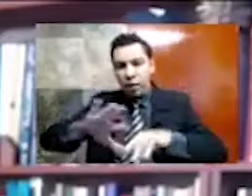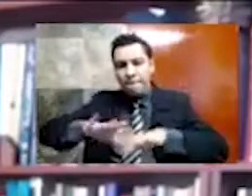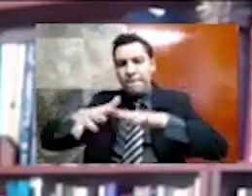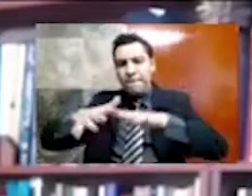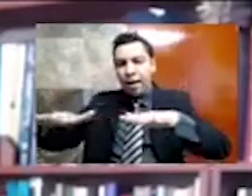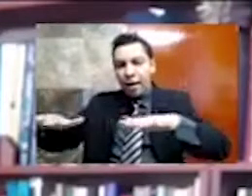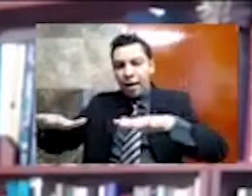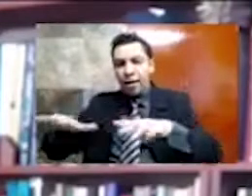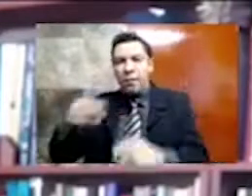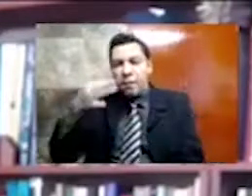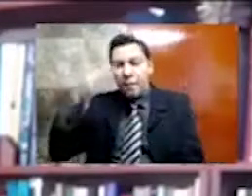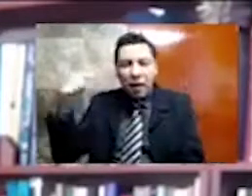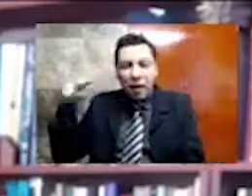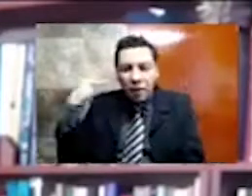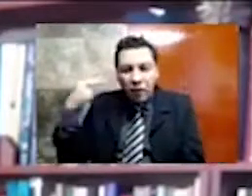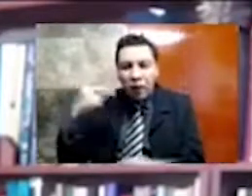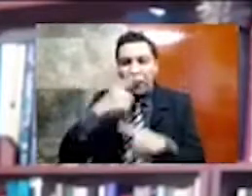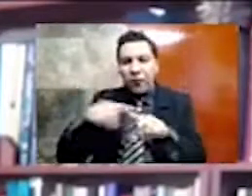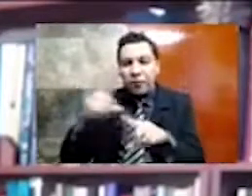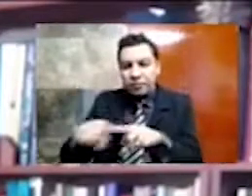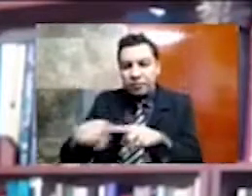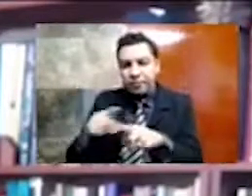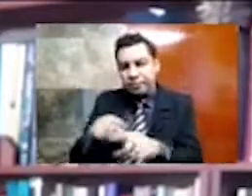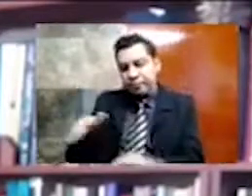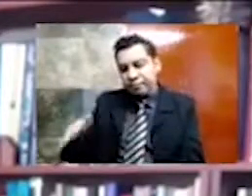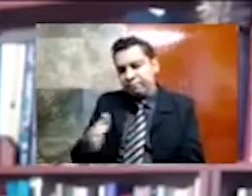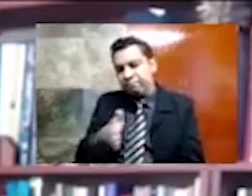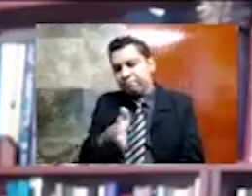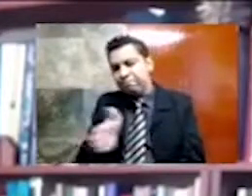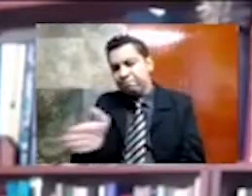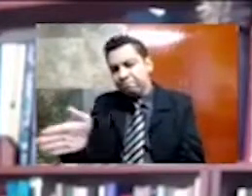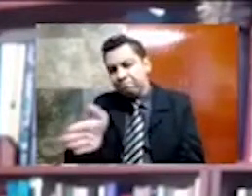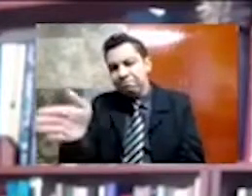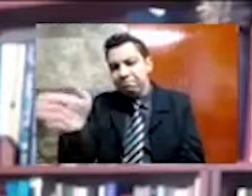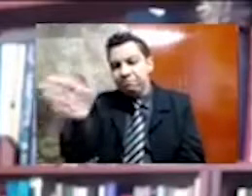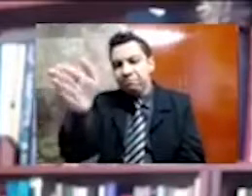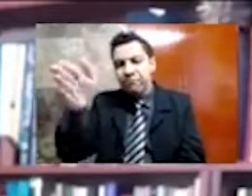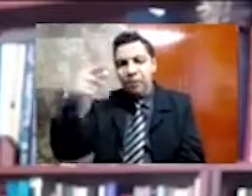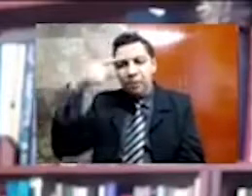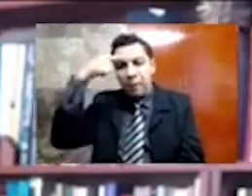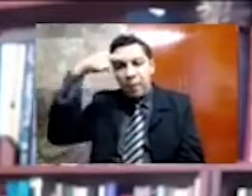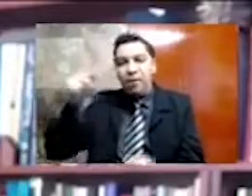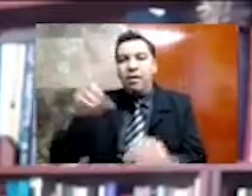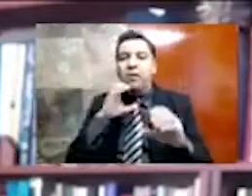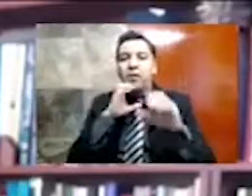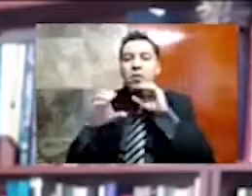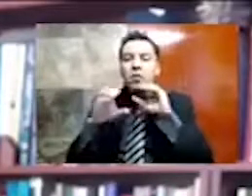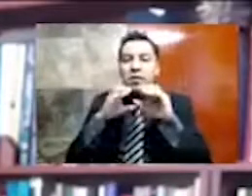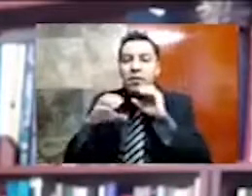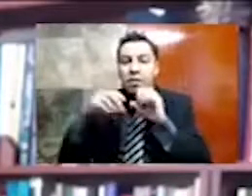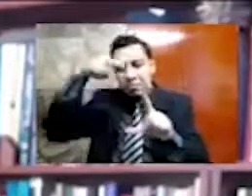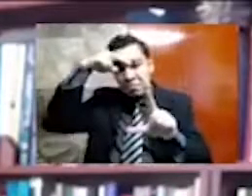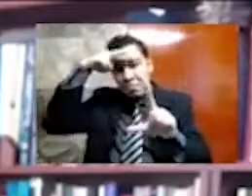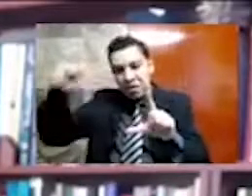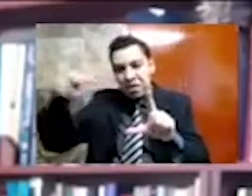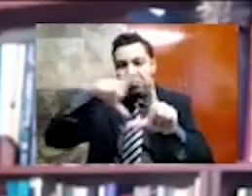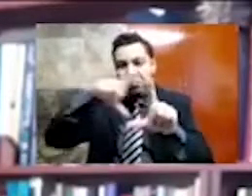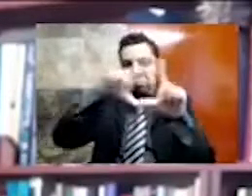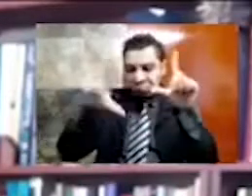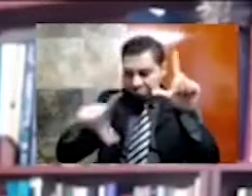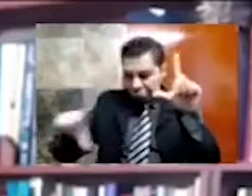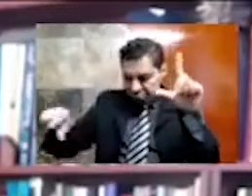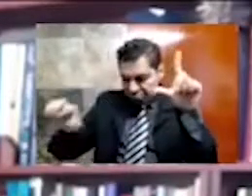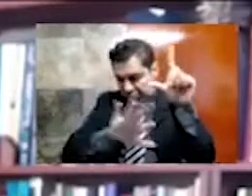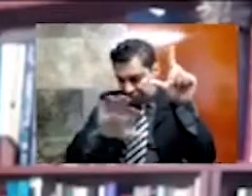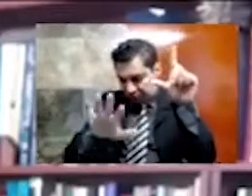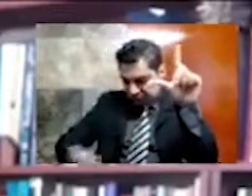granero, la hortaliza de todo el centro de México, por un lado, y por otro, las rutas que se van